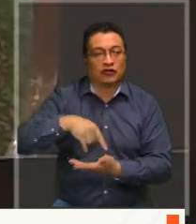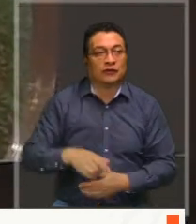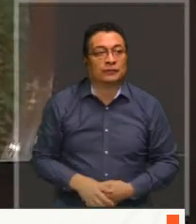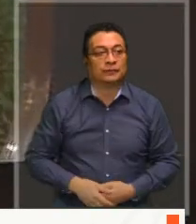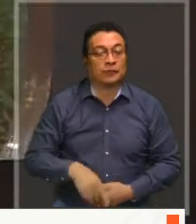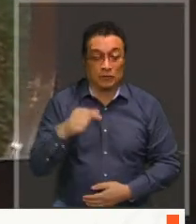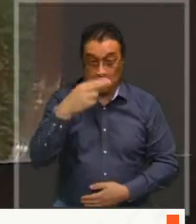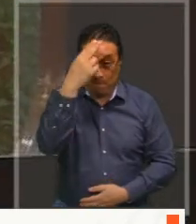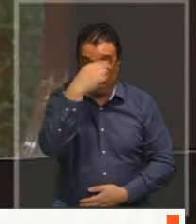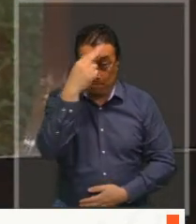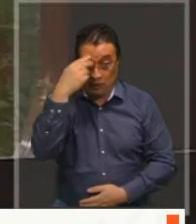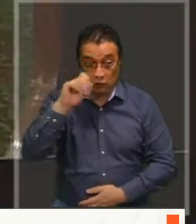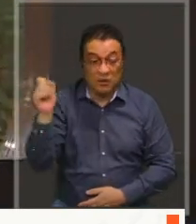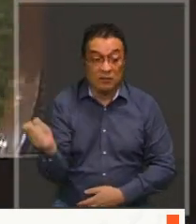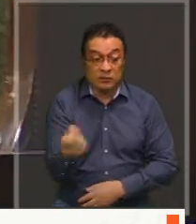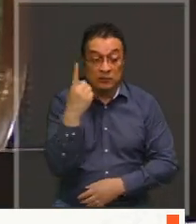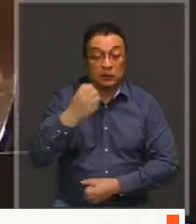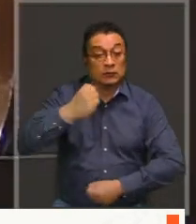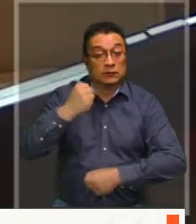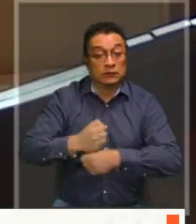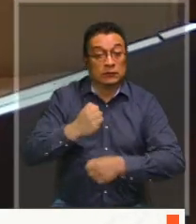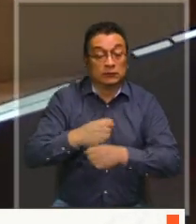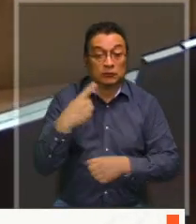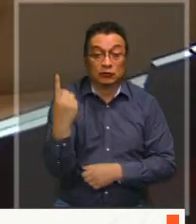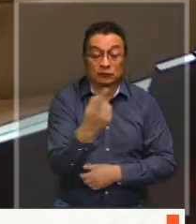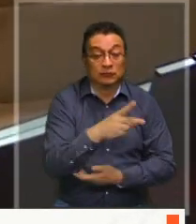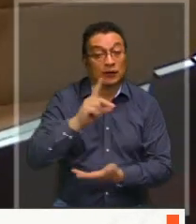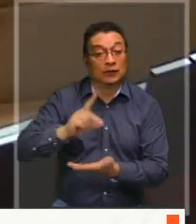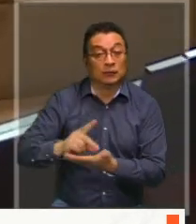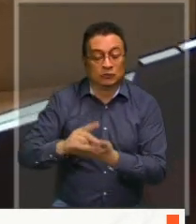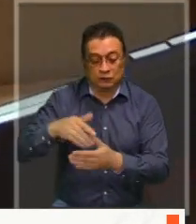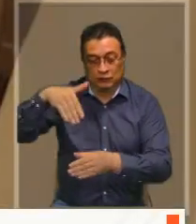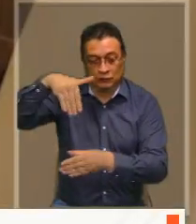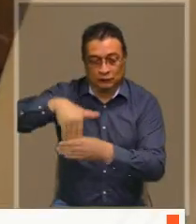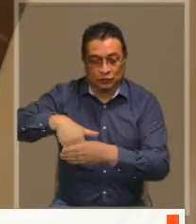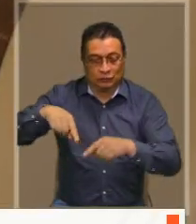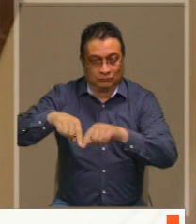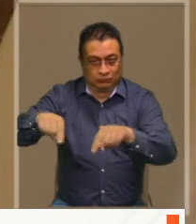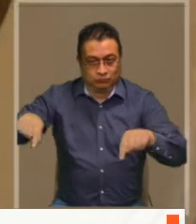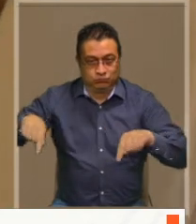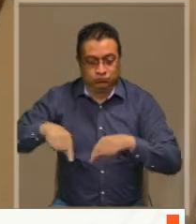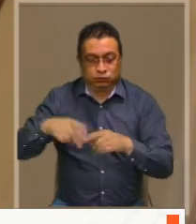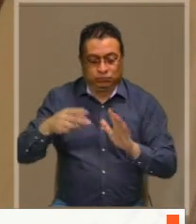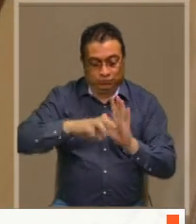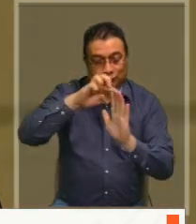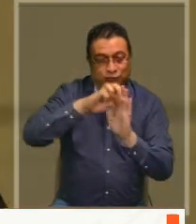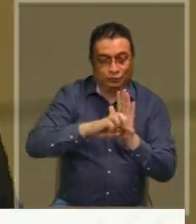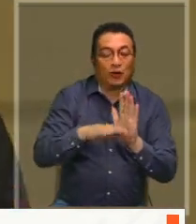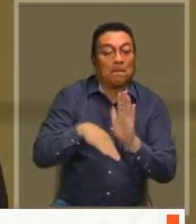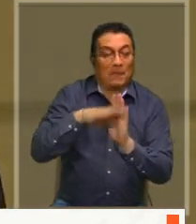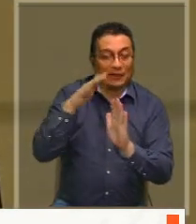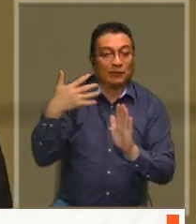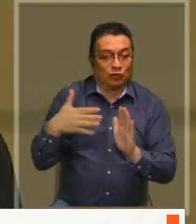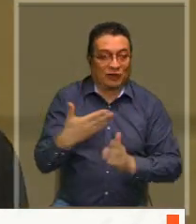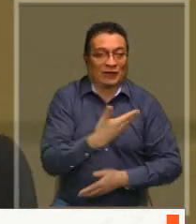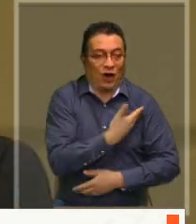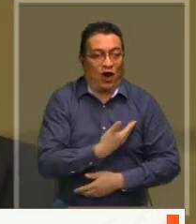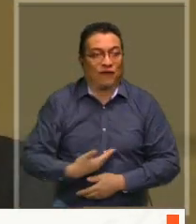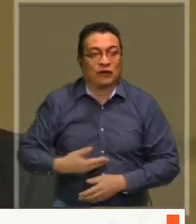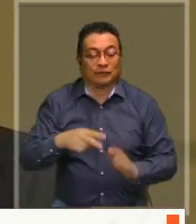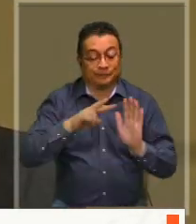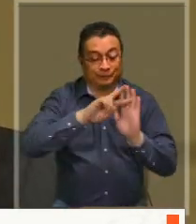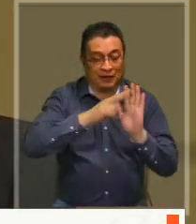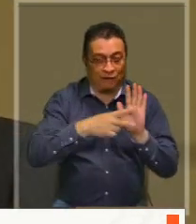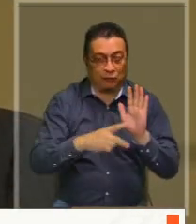llegando marzo una de las primeras tareas para la cámara de diputados será votar en sala uno de los proyectos más emblemáticos del gobierno la